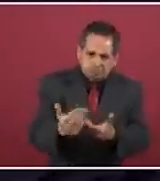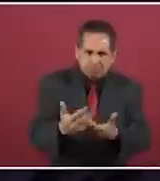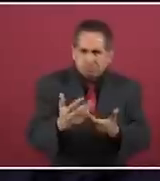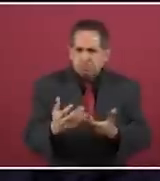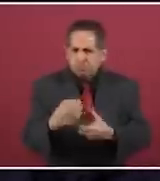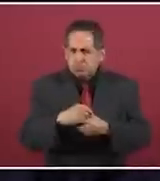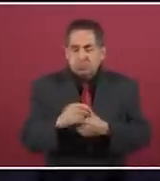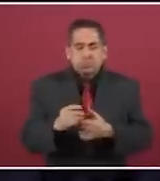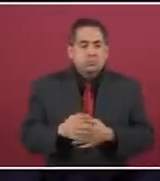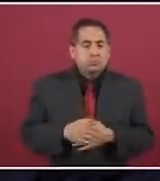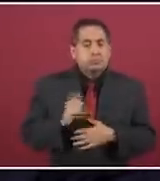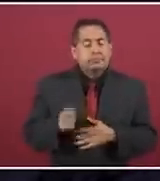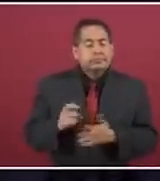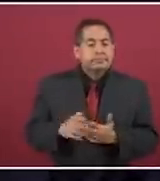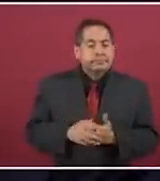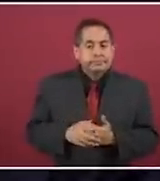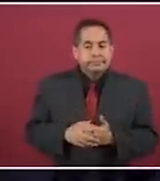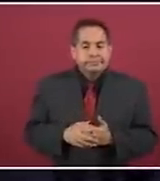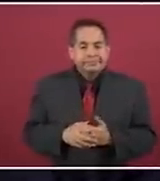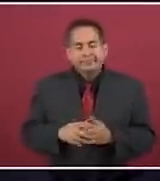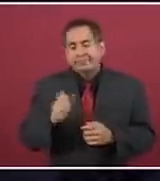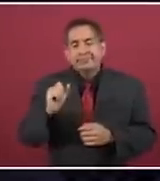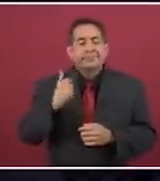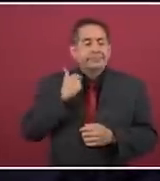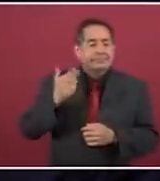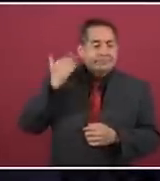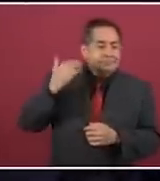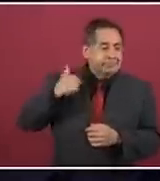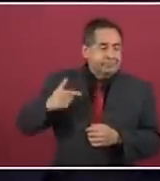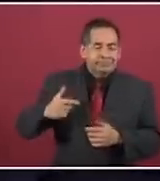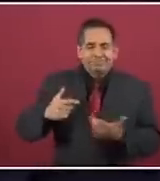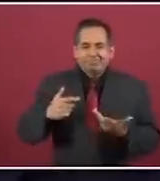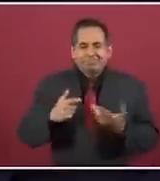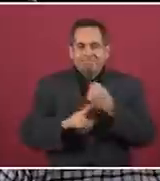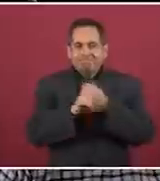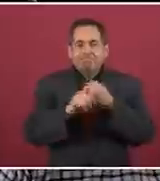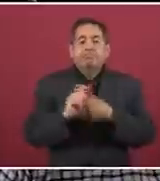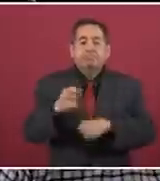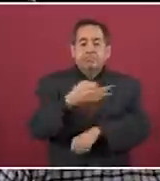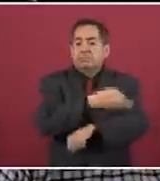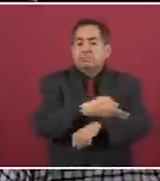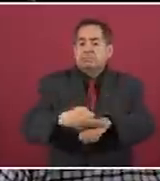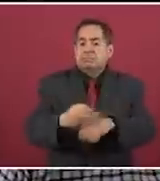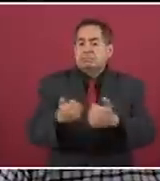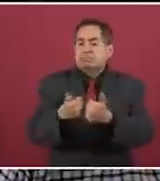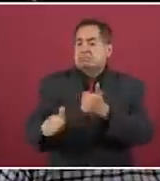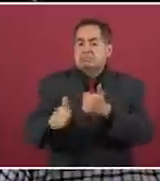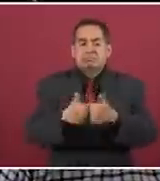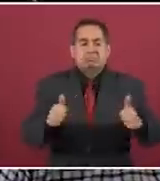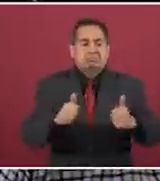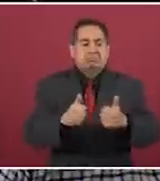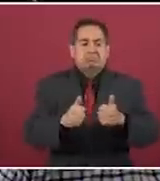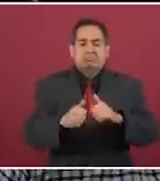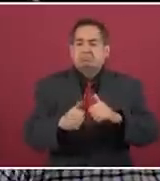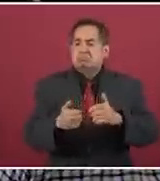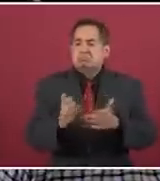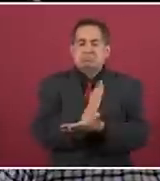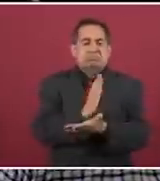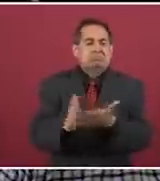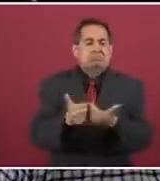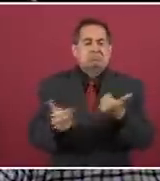con los problemas también que se crearon de desintegración en las familias, pues lleva tiempo.